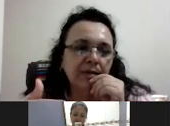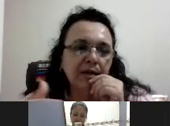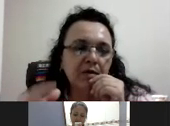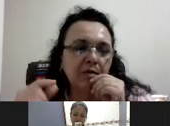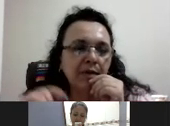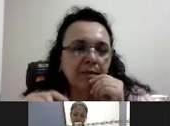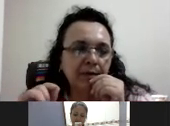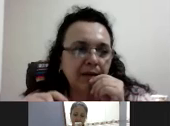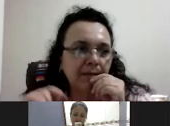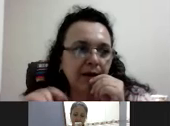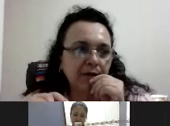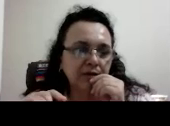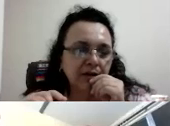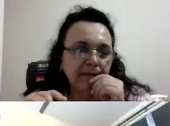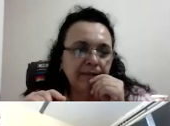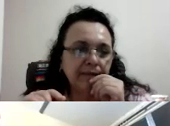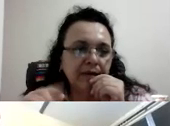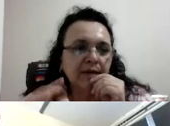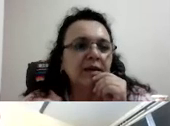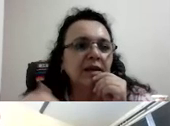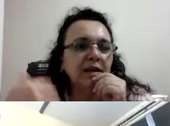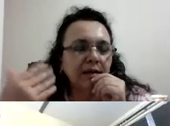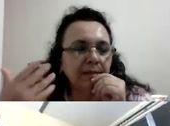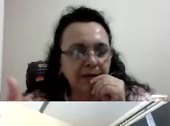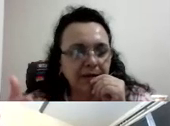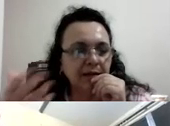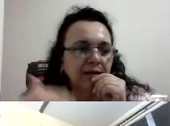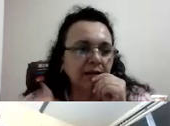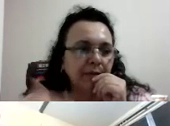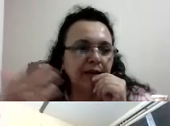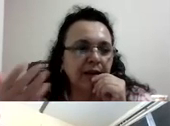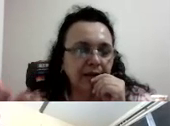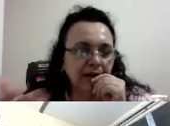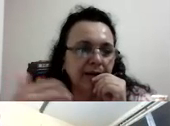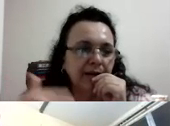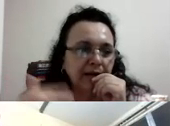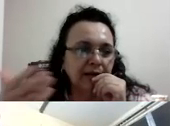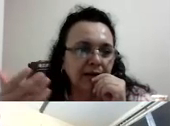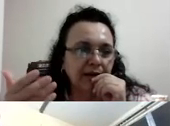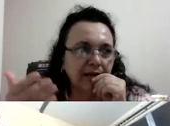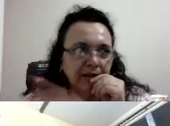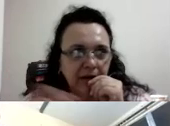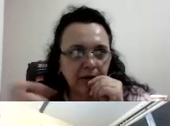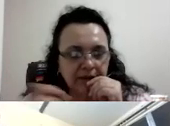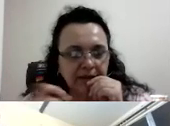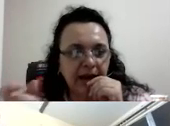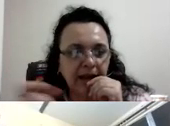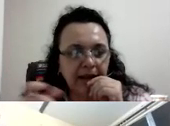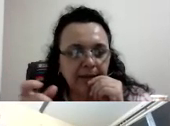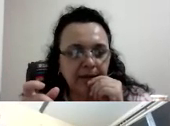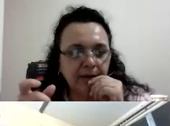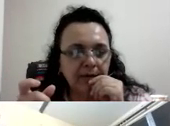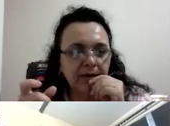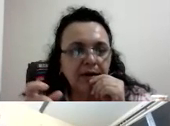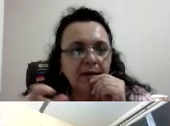viendo el video. Hola, ya estoy aquí. Y repiten después de lo que sale en